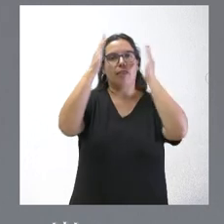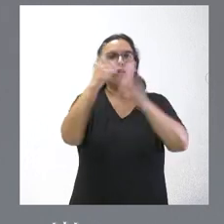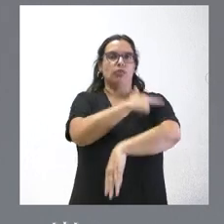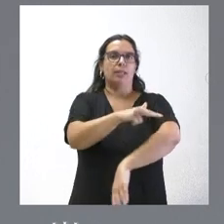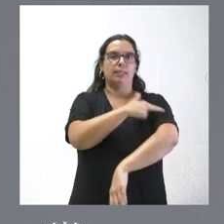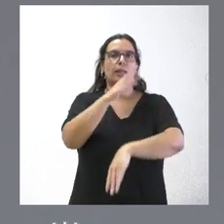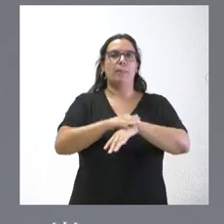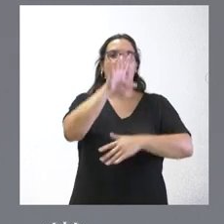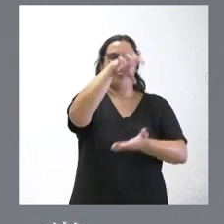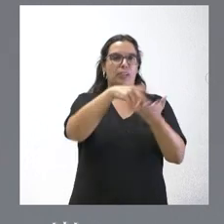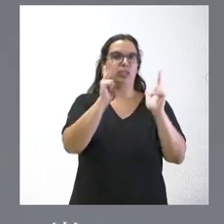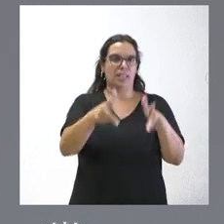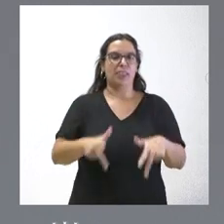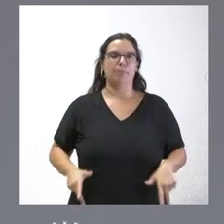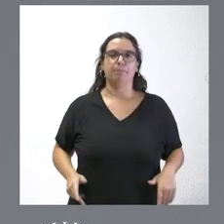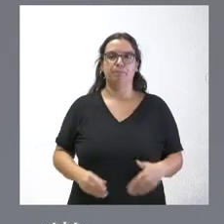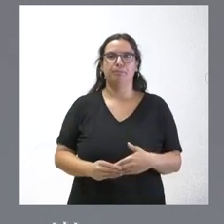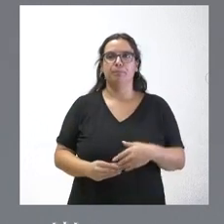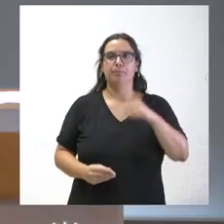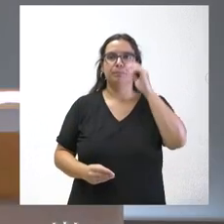en los centros residenciales